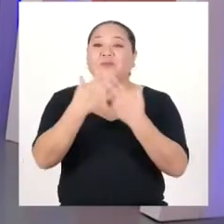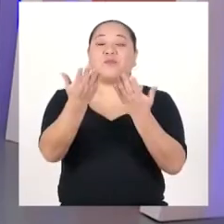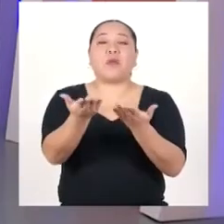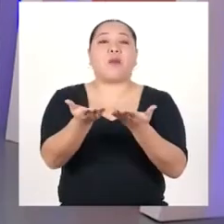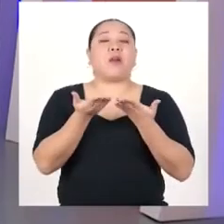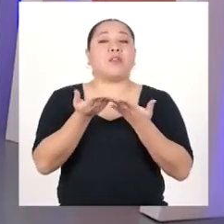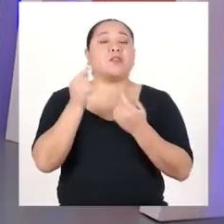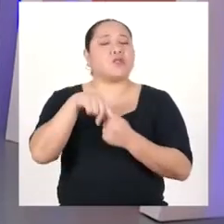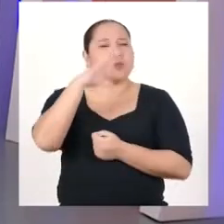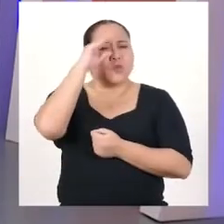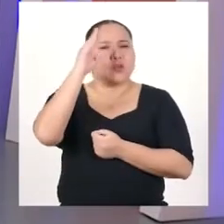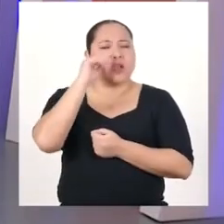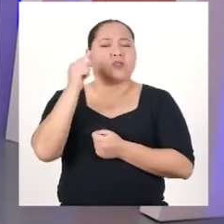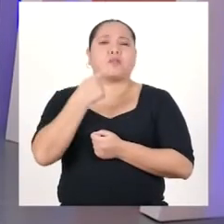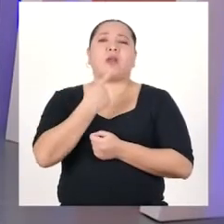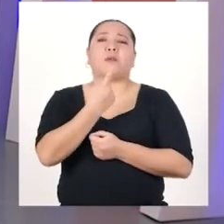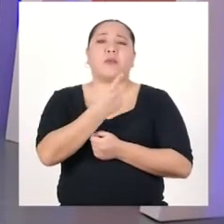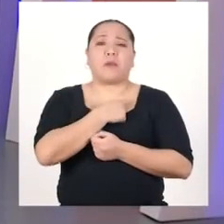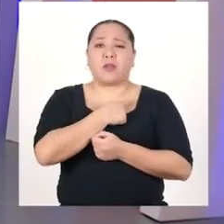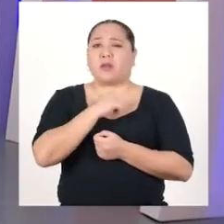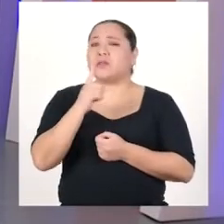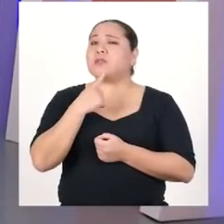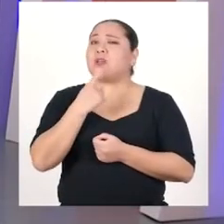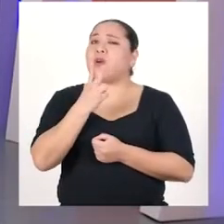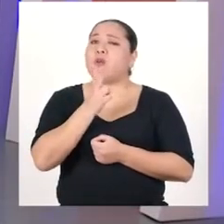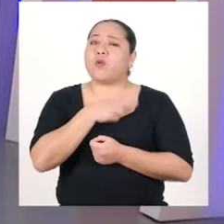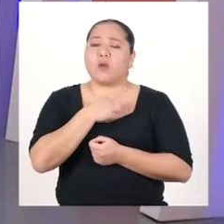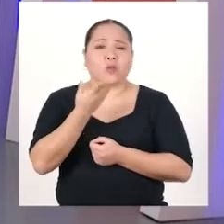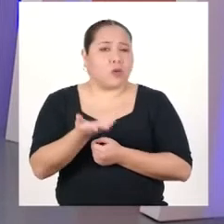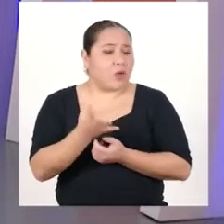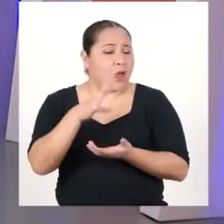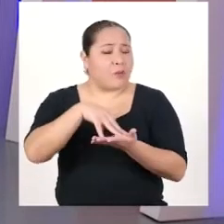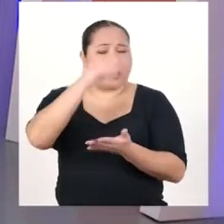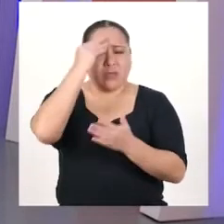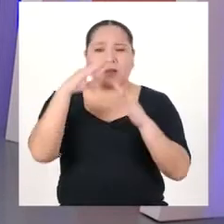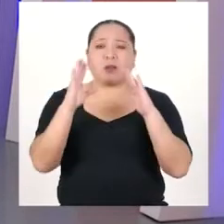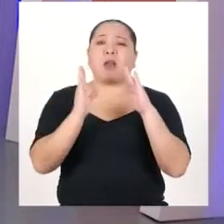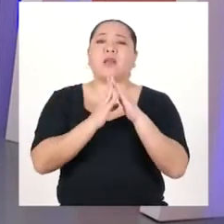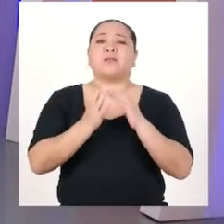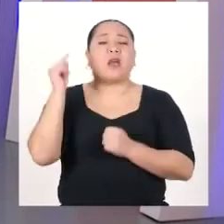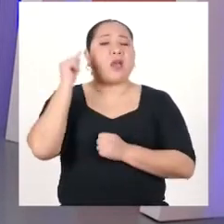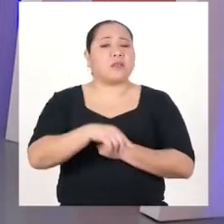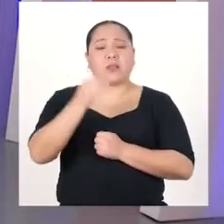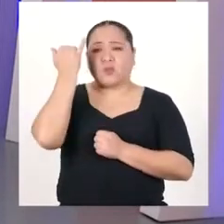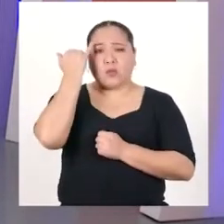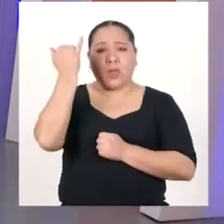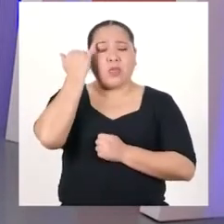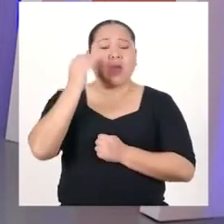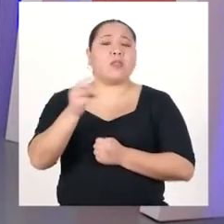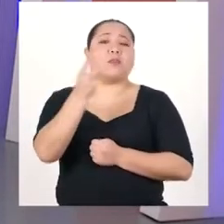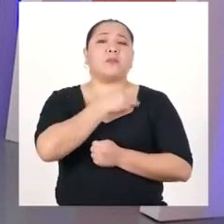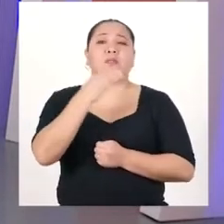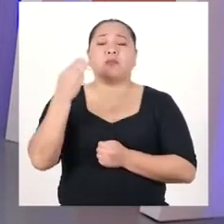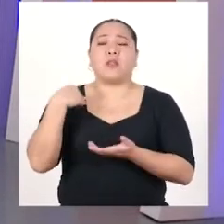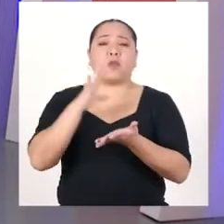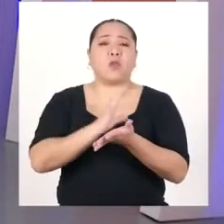Bienvenidas y bienvenidos, chicas y chicos de primero y segundo de secundaria, Aprendo en Casa. Esta es una iniciativa del Ministerio